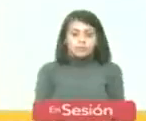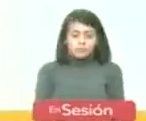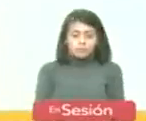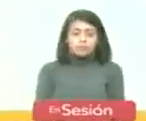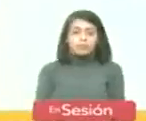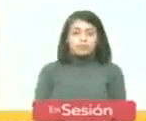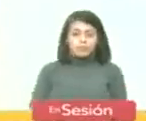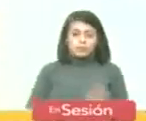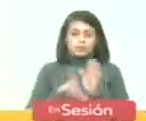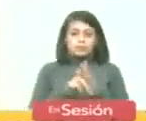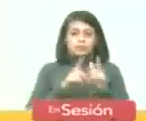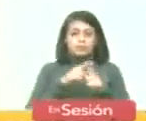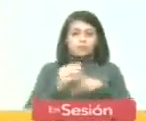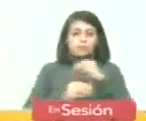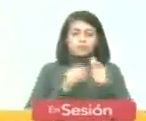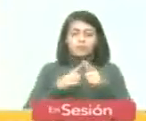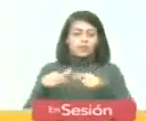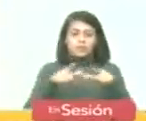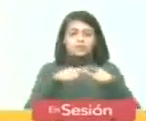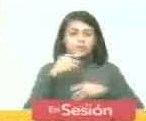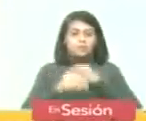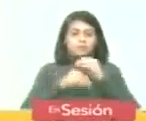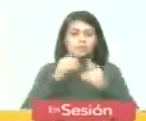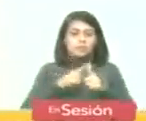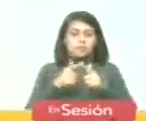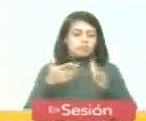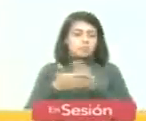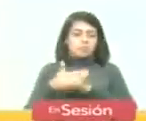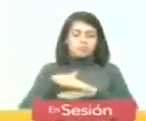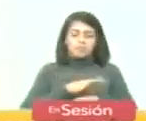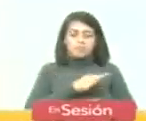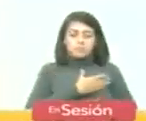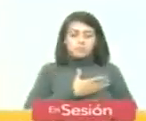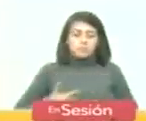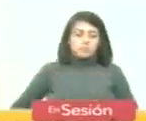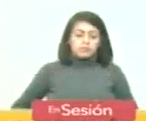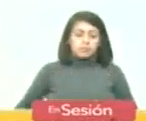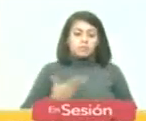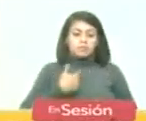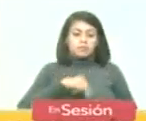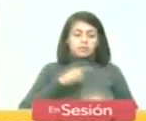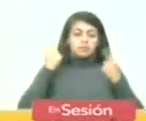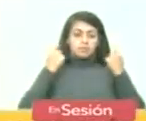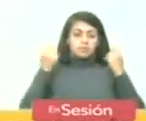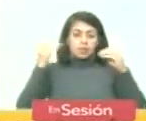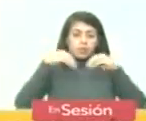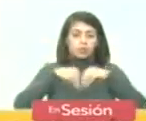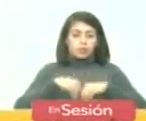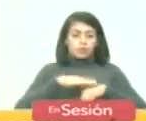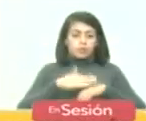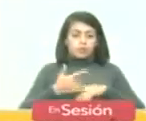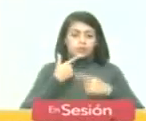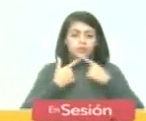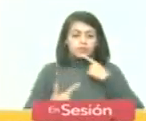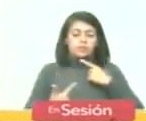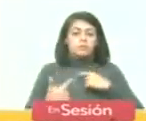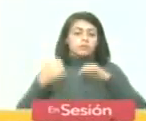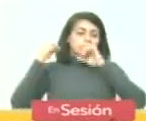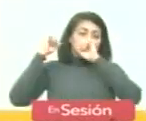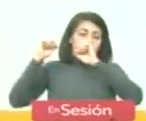Legítimo derecho de hacerlo. Por eso, señor presidente, estamos promoviendo un acuerdo que